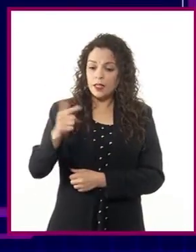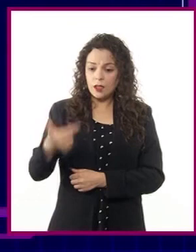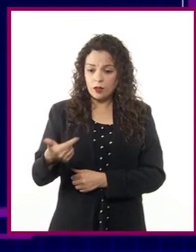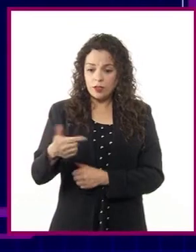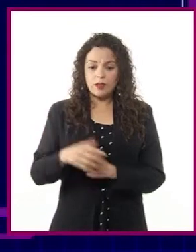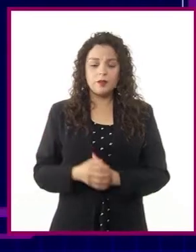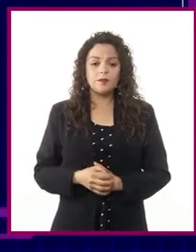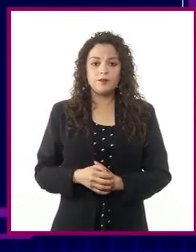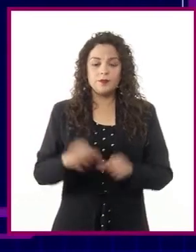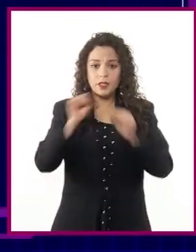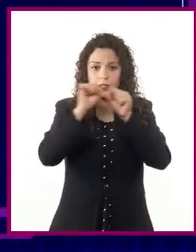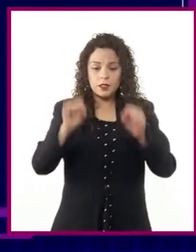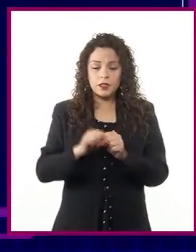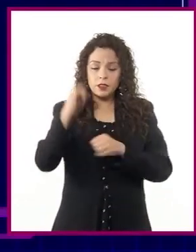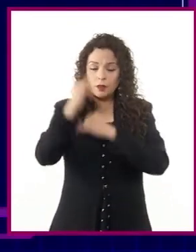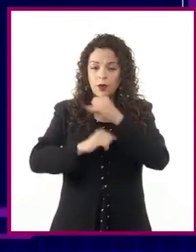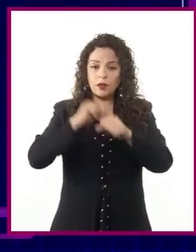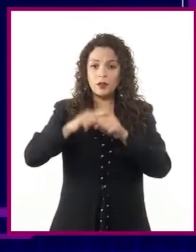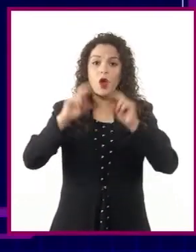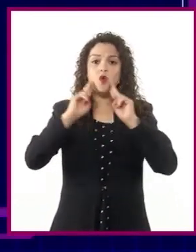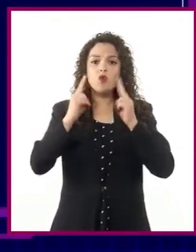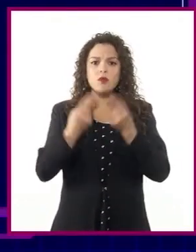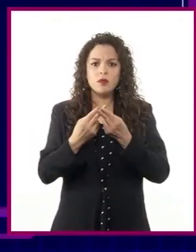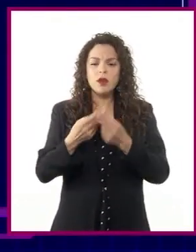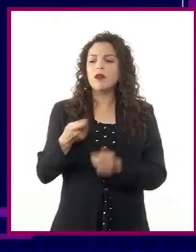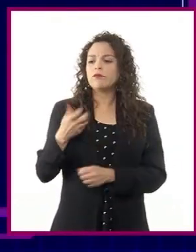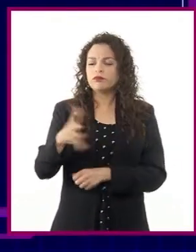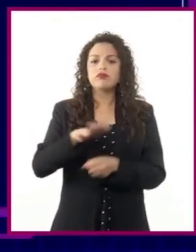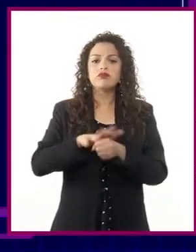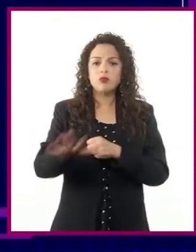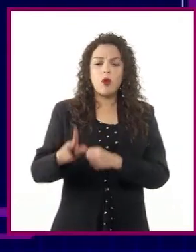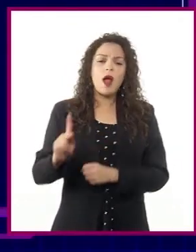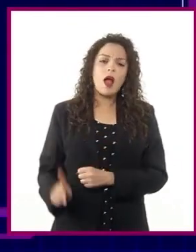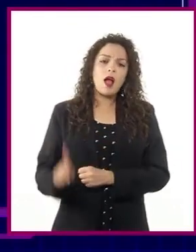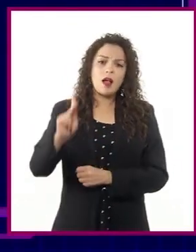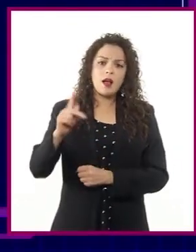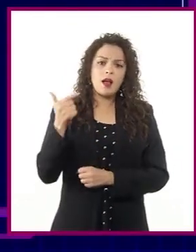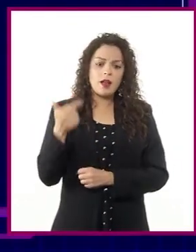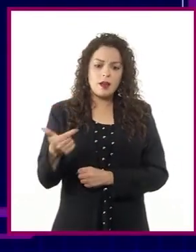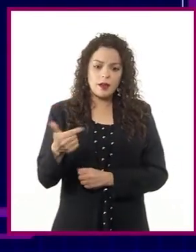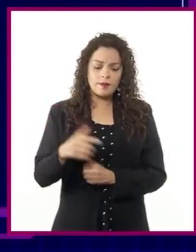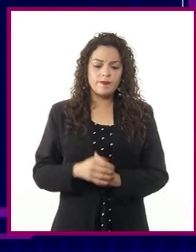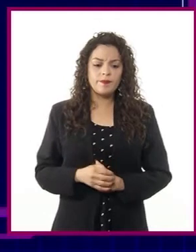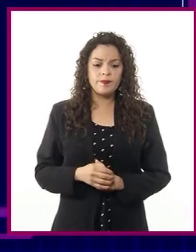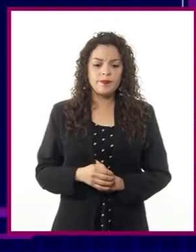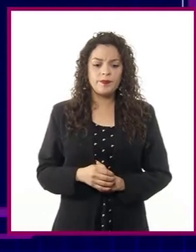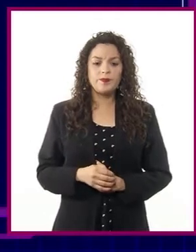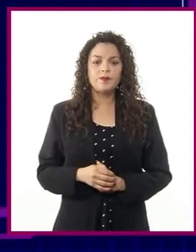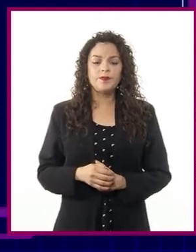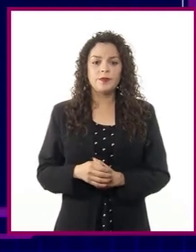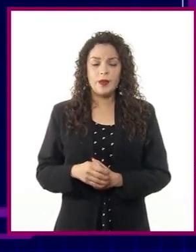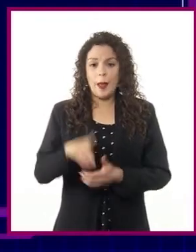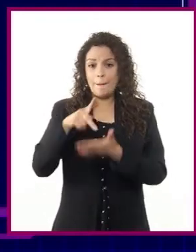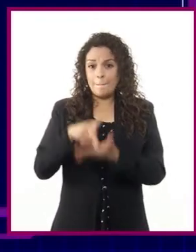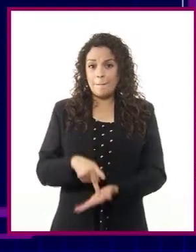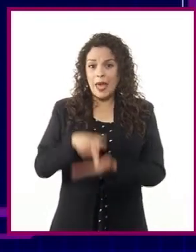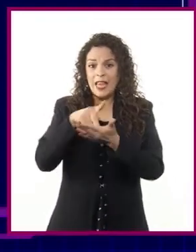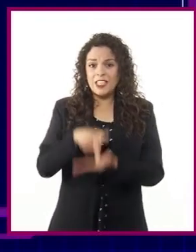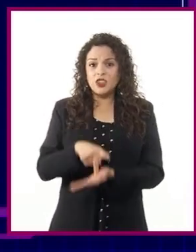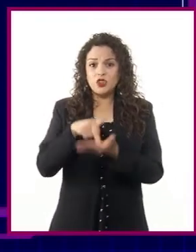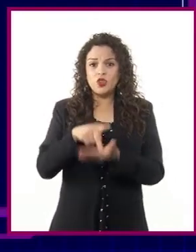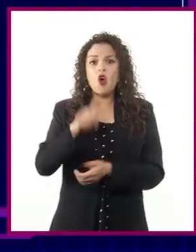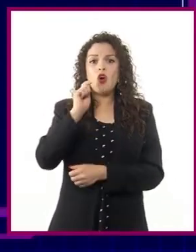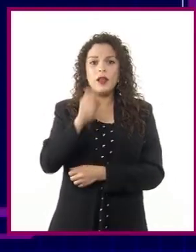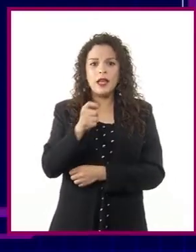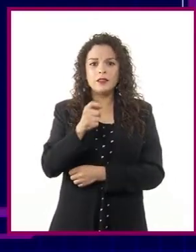Sistema Internacional de Unidades es el kilogramo. En la vida cotidiana utilizamos la palabra peso como sinónimo de